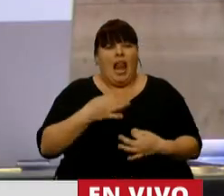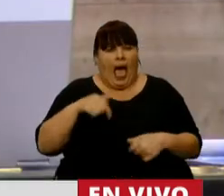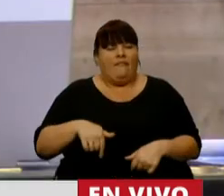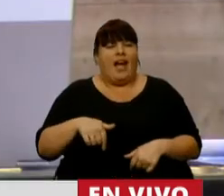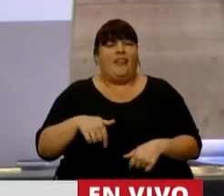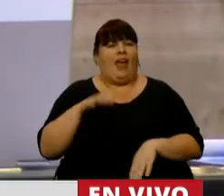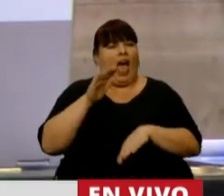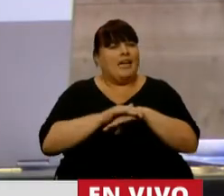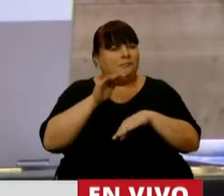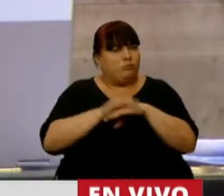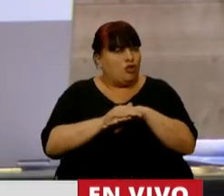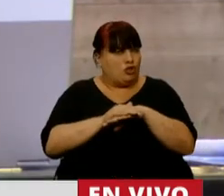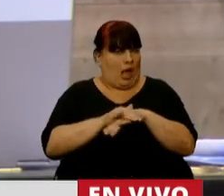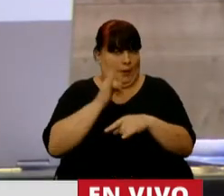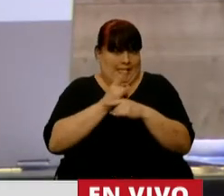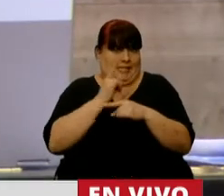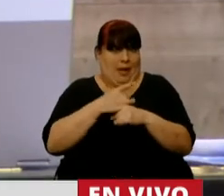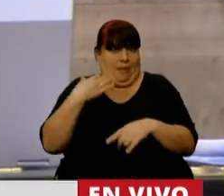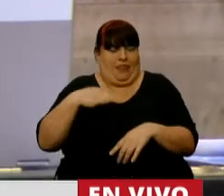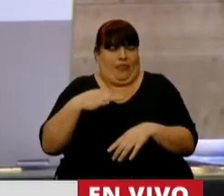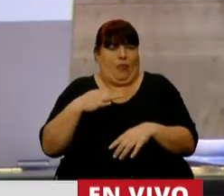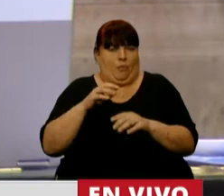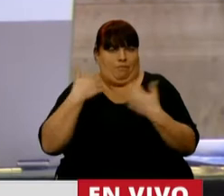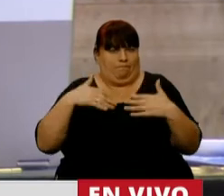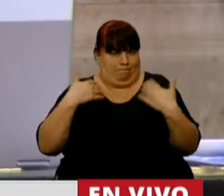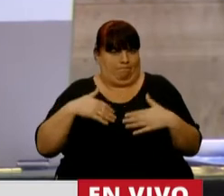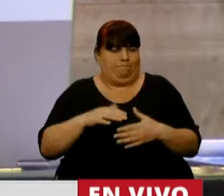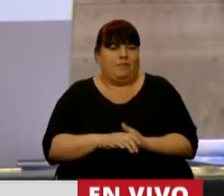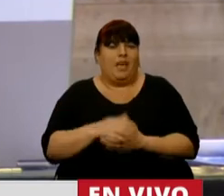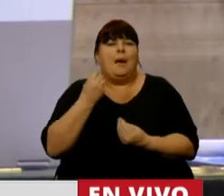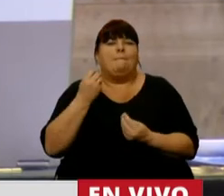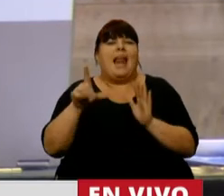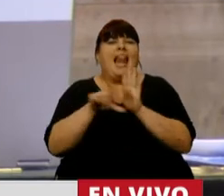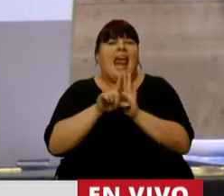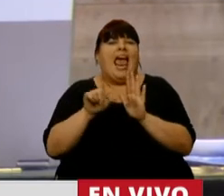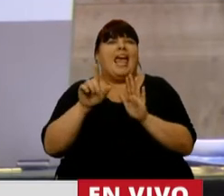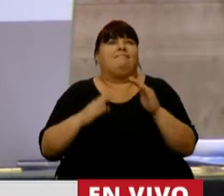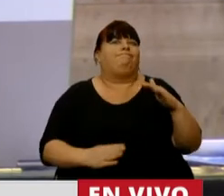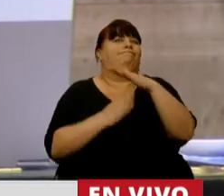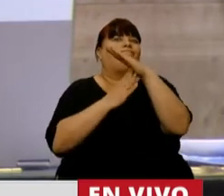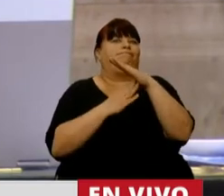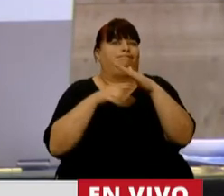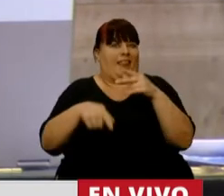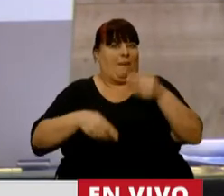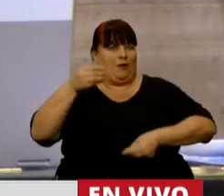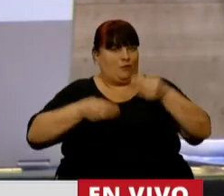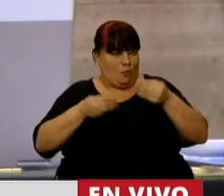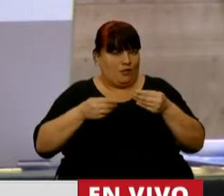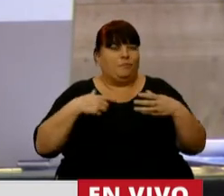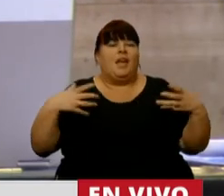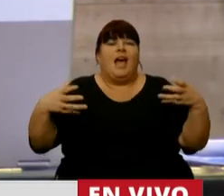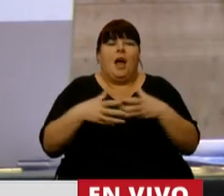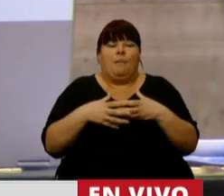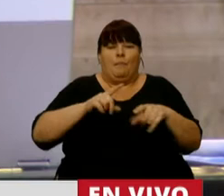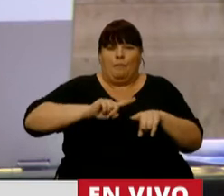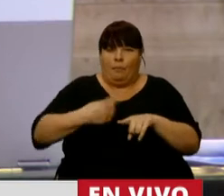una responsabilidad siempre y muy grande tratar la ley de leyes. Y desde el espacio político que